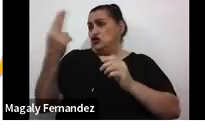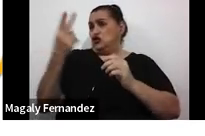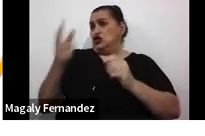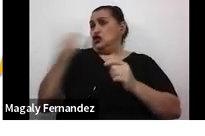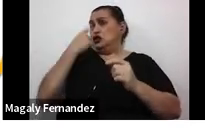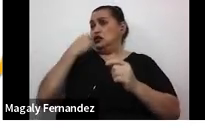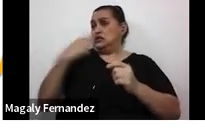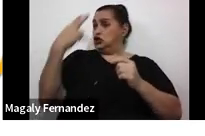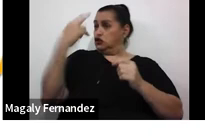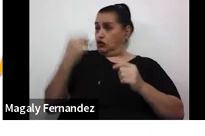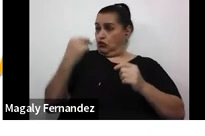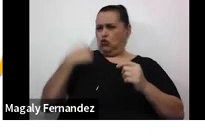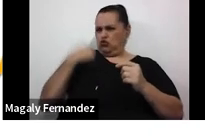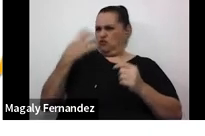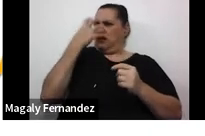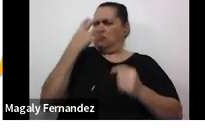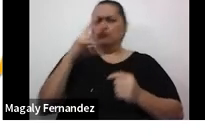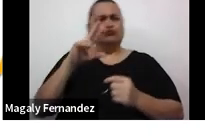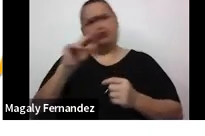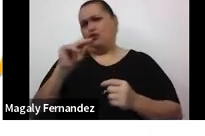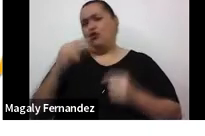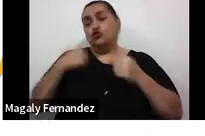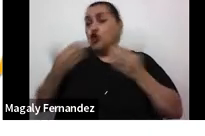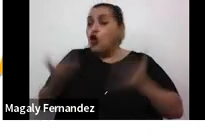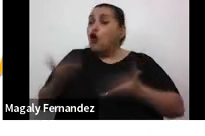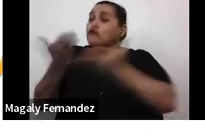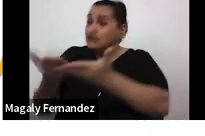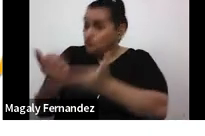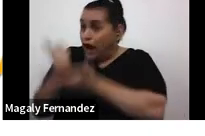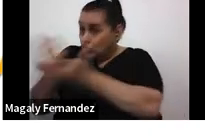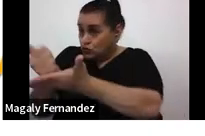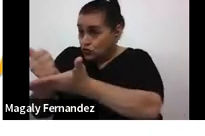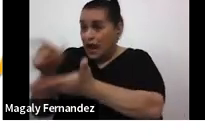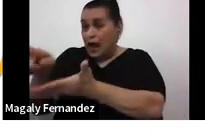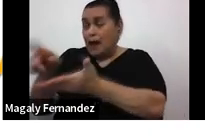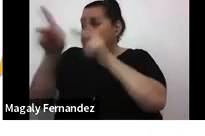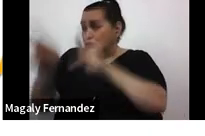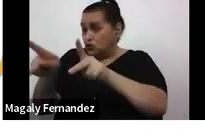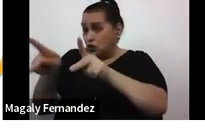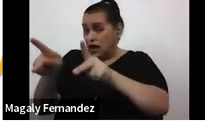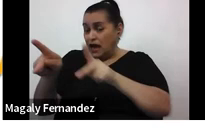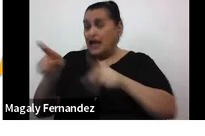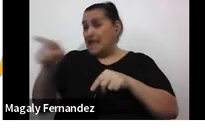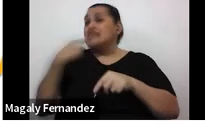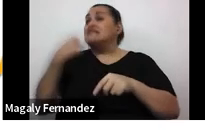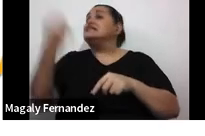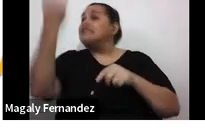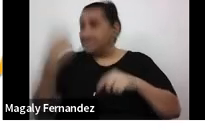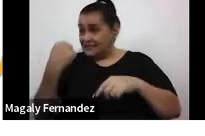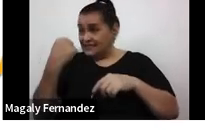no porque esto es muy importante si ofrecemos te ayudo la otra pregunta que hay que hacer si te dicen que sí por favor